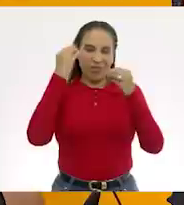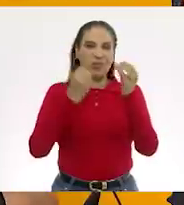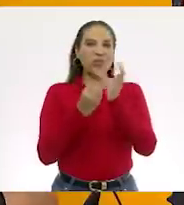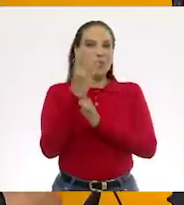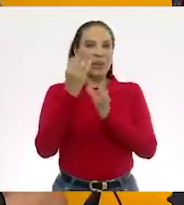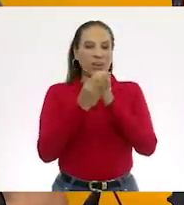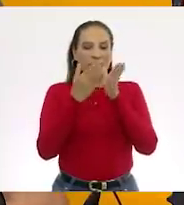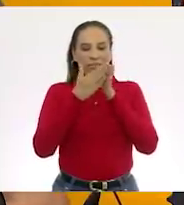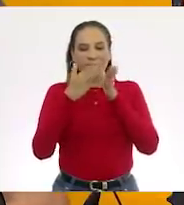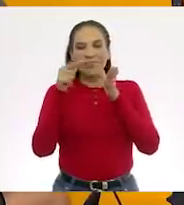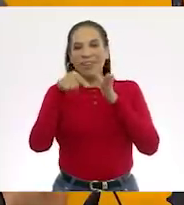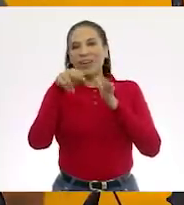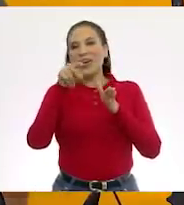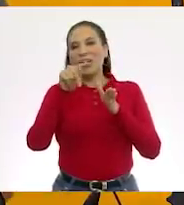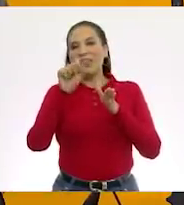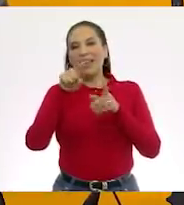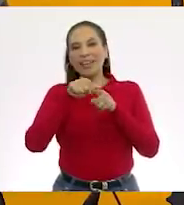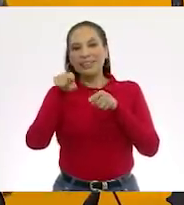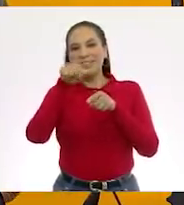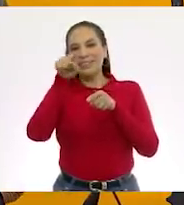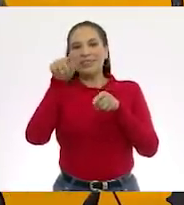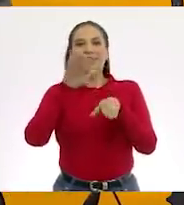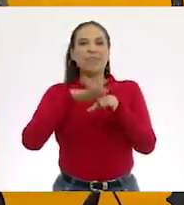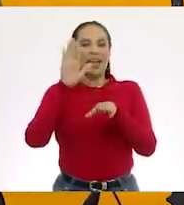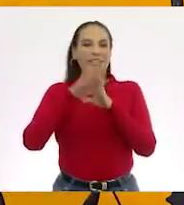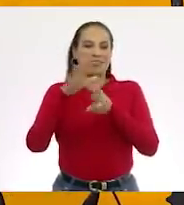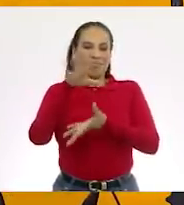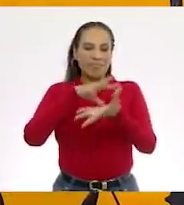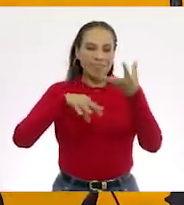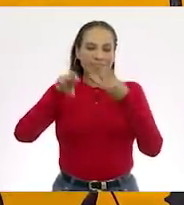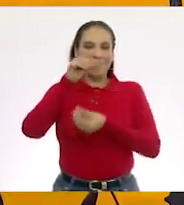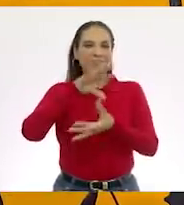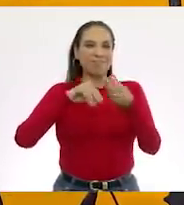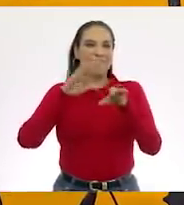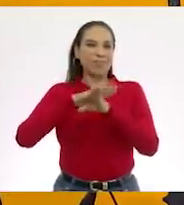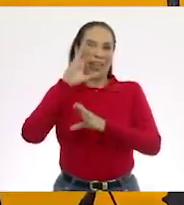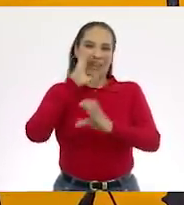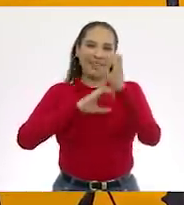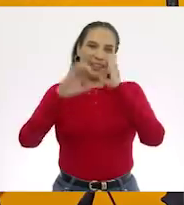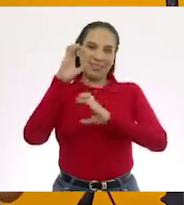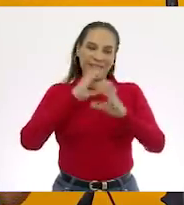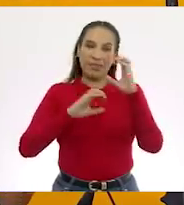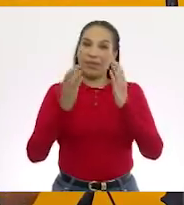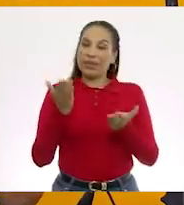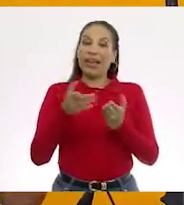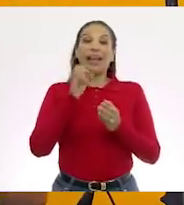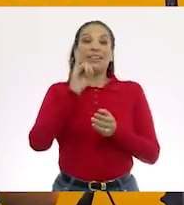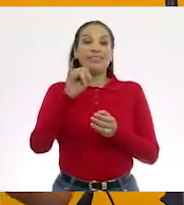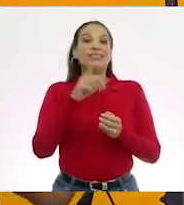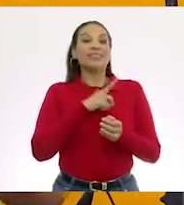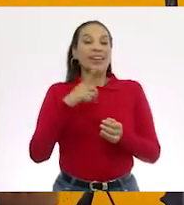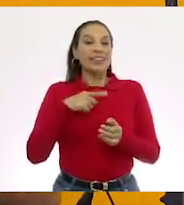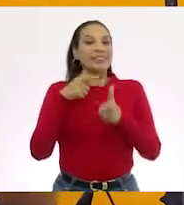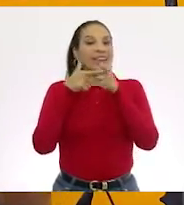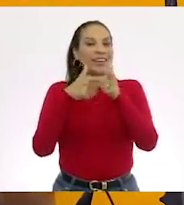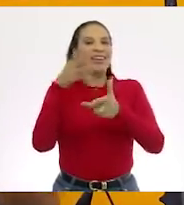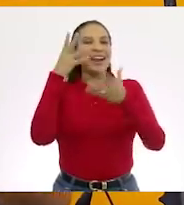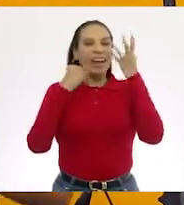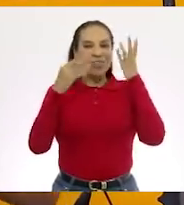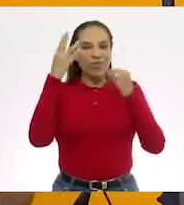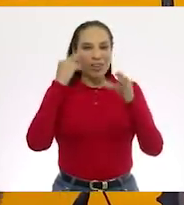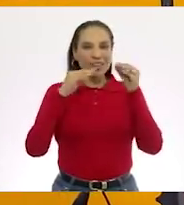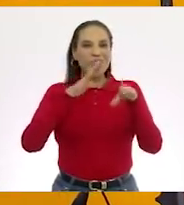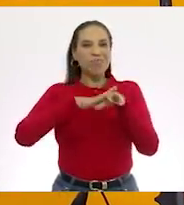nuevas duraciones de las notas para tener más combinaciones y más posibilidades de canciones. Así como debemos seguir